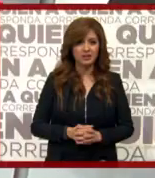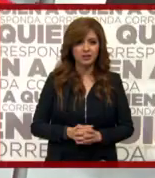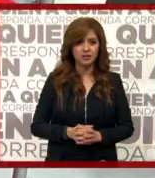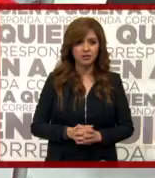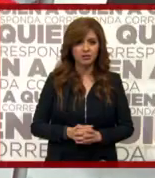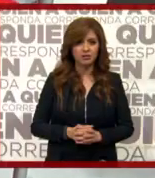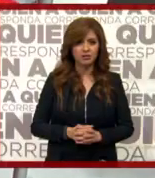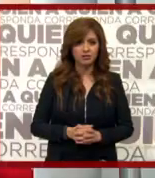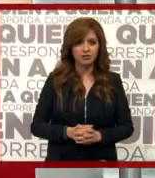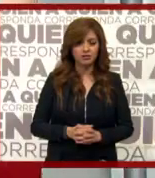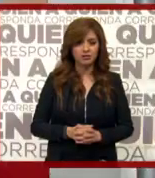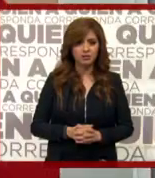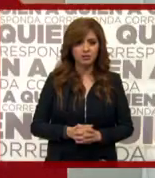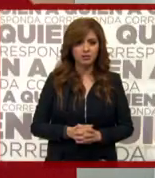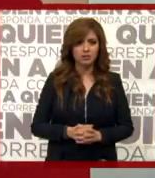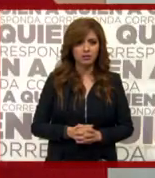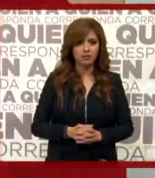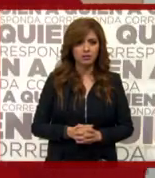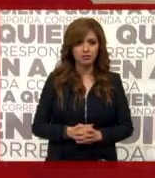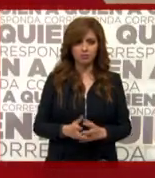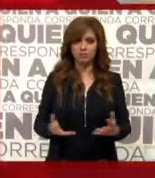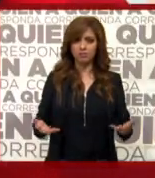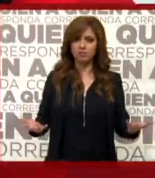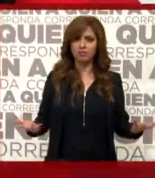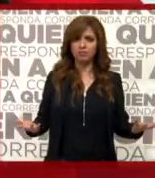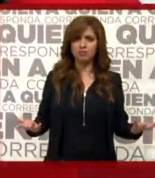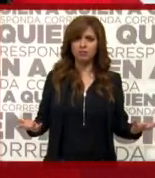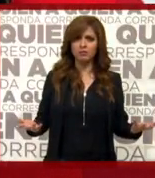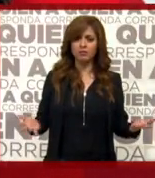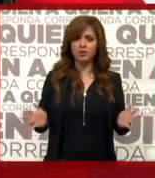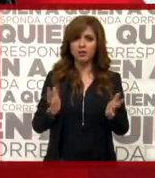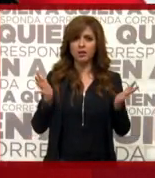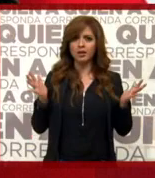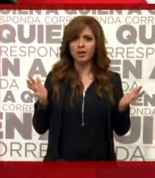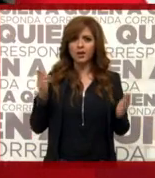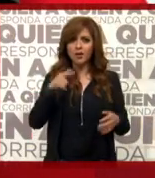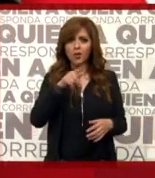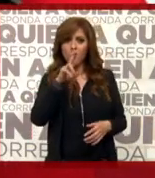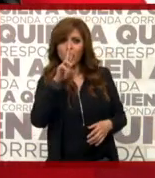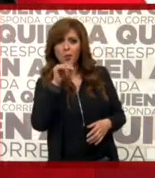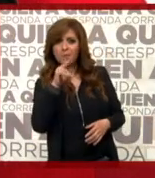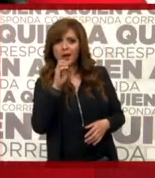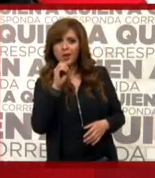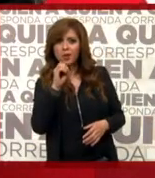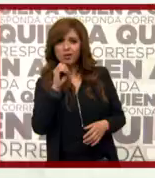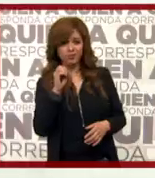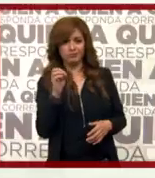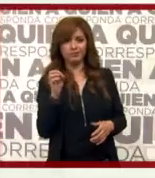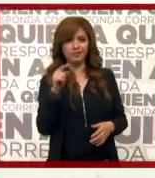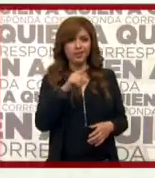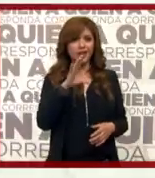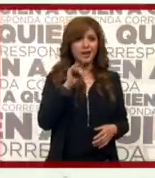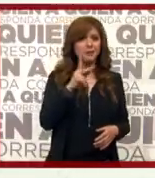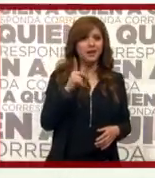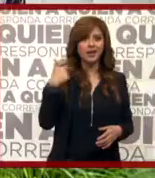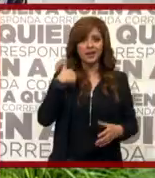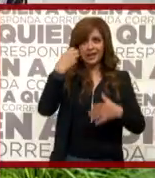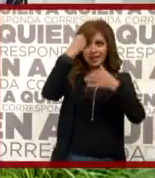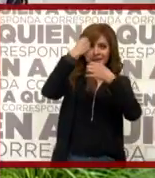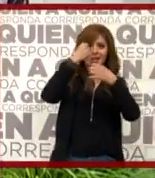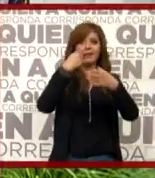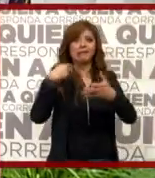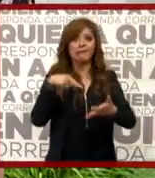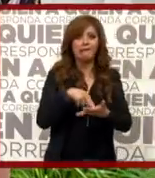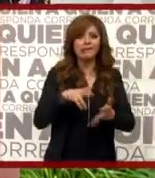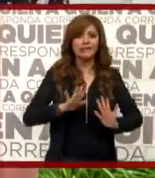esos esas botas el urbano de gazó y se estiró se lo juro que estoy bien Cálmate Batman se los